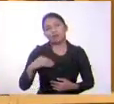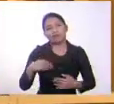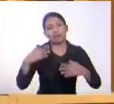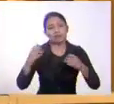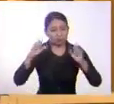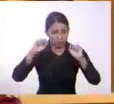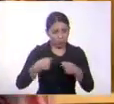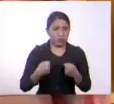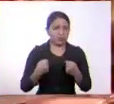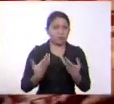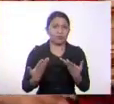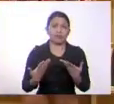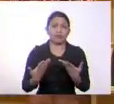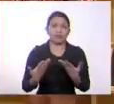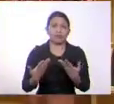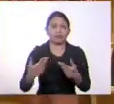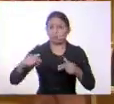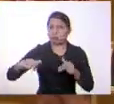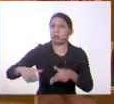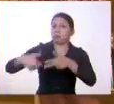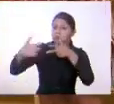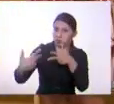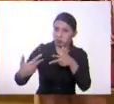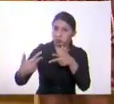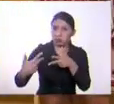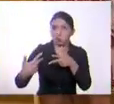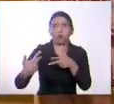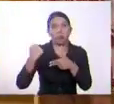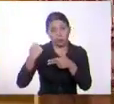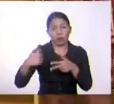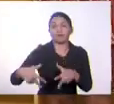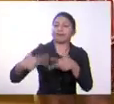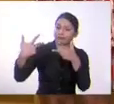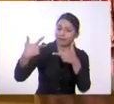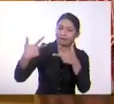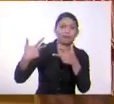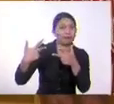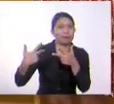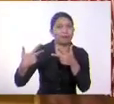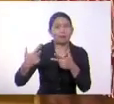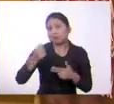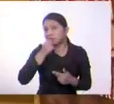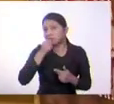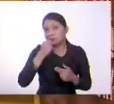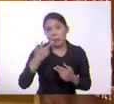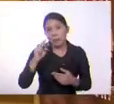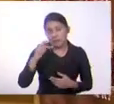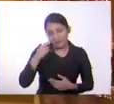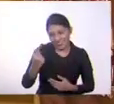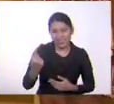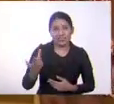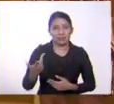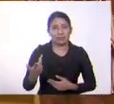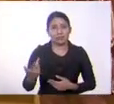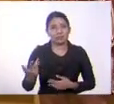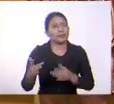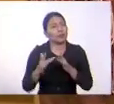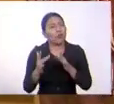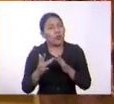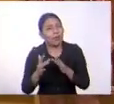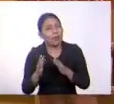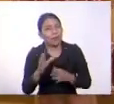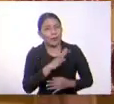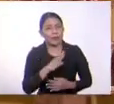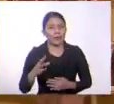a la familia a través de una videollamada, ¿verdad? Que es muy importante. Y de esa manera nosotros podemos estar muy cerca de nuestros